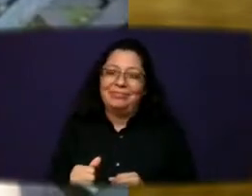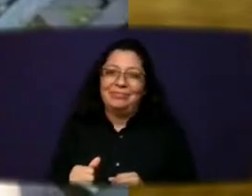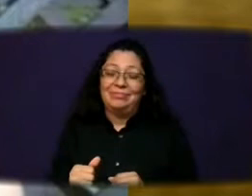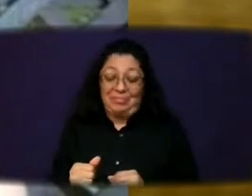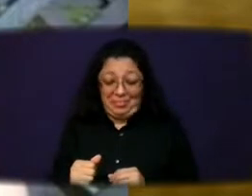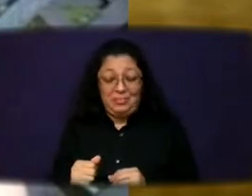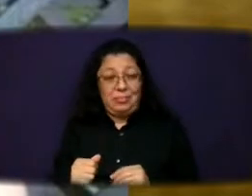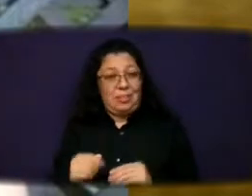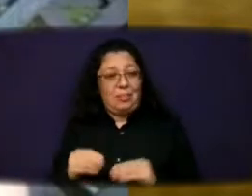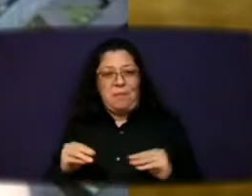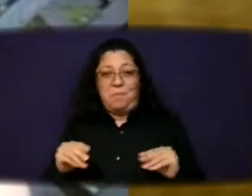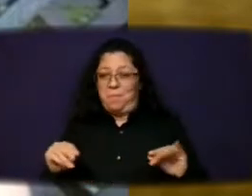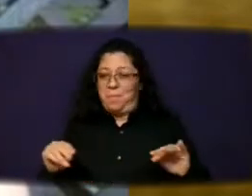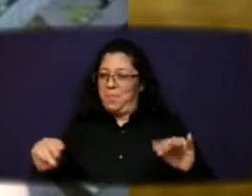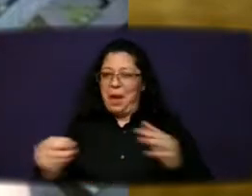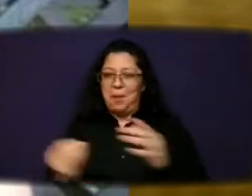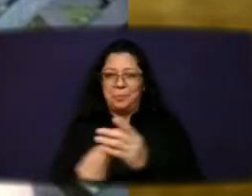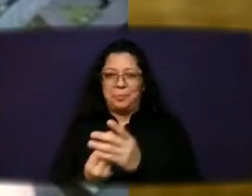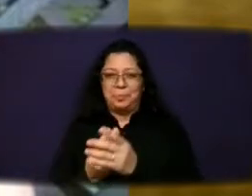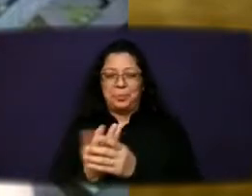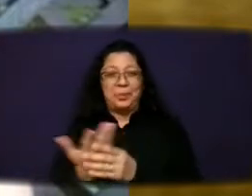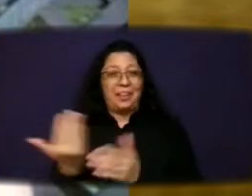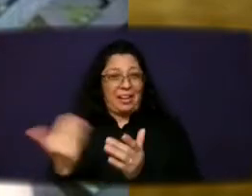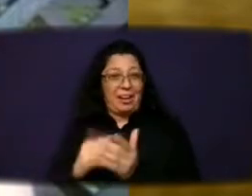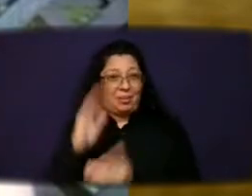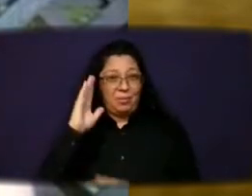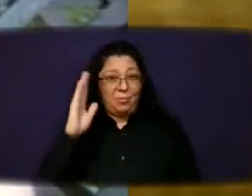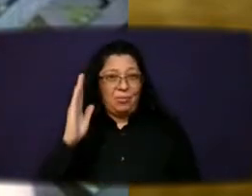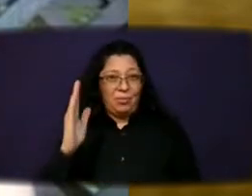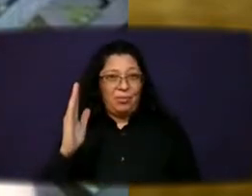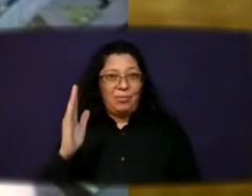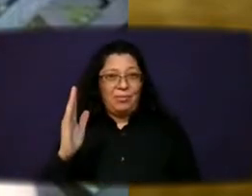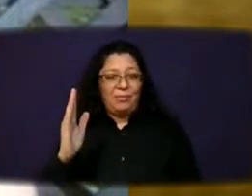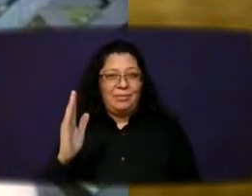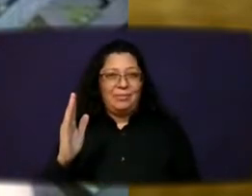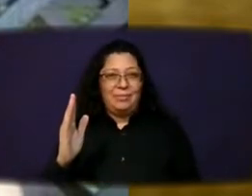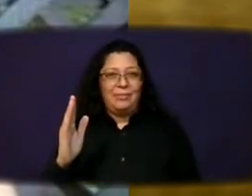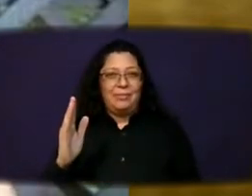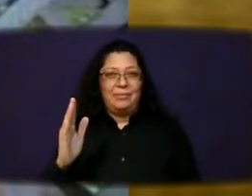Vamos a crecer más cosas.